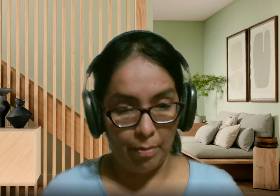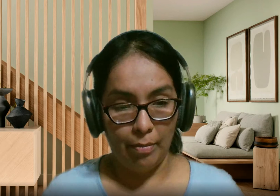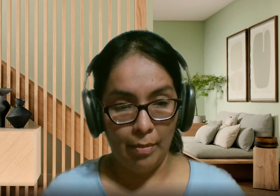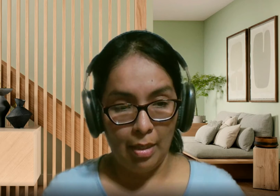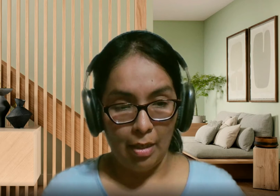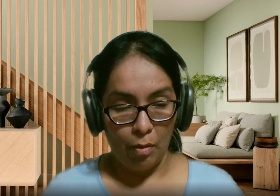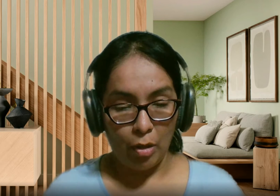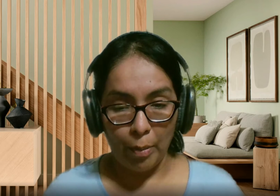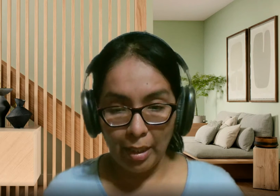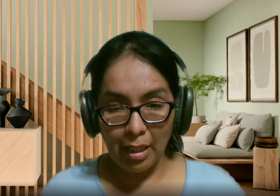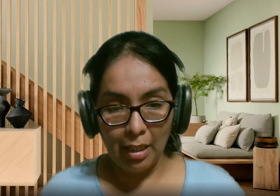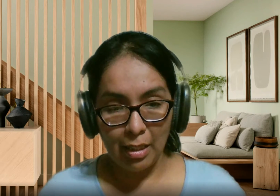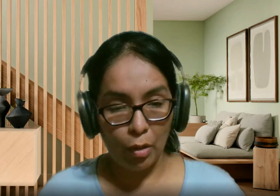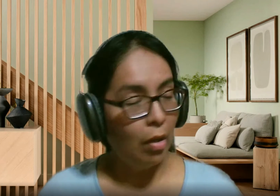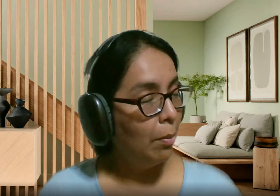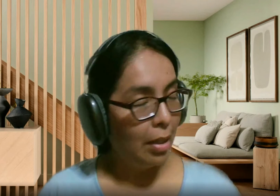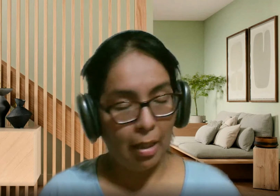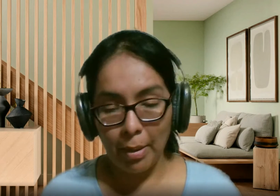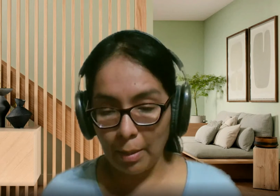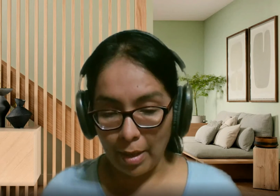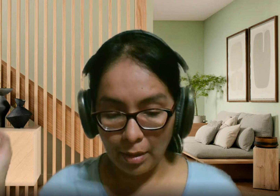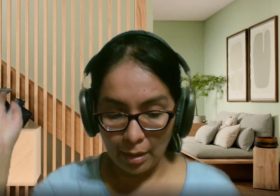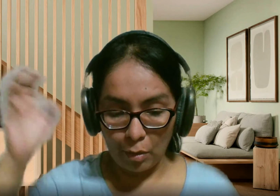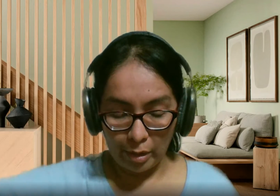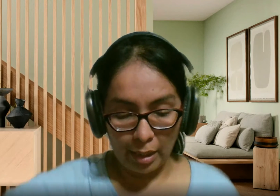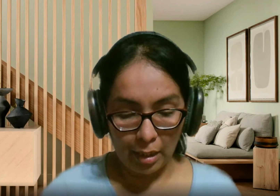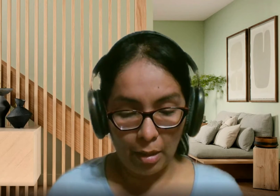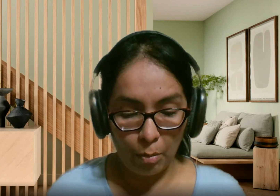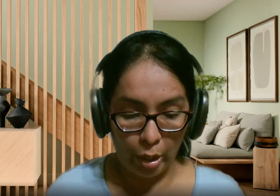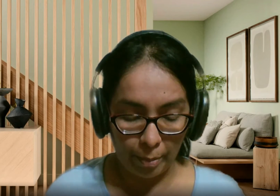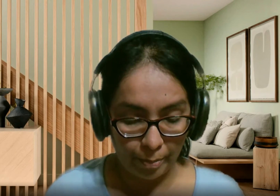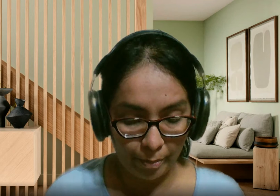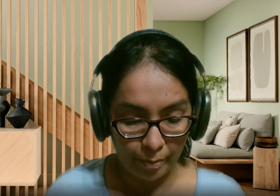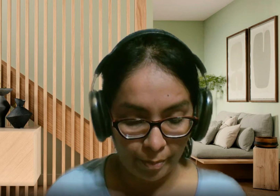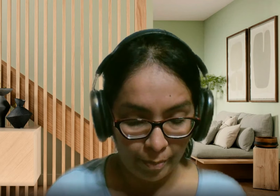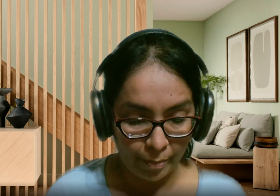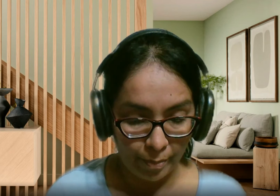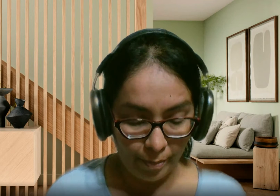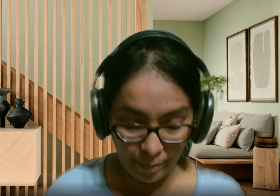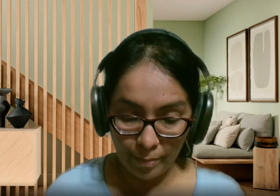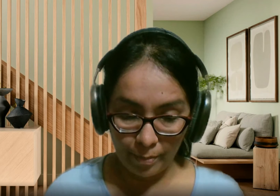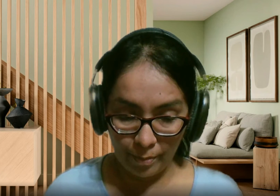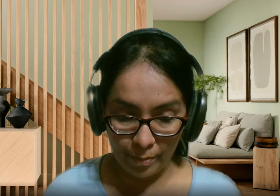igual. Cuando ven que ya ingresó, inmediatamente van, lo atacan y muere.